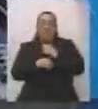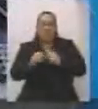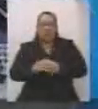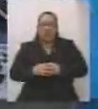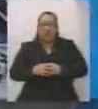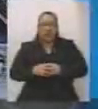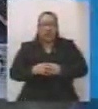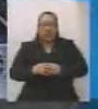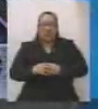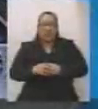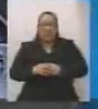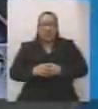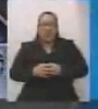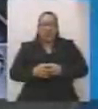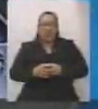esto incrementa